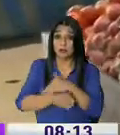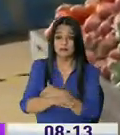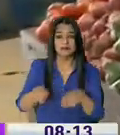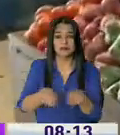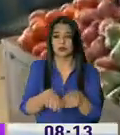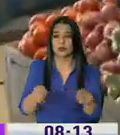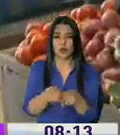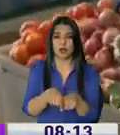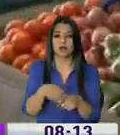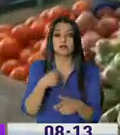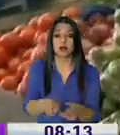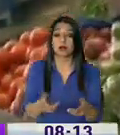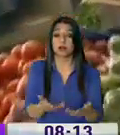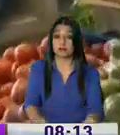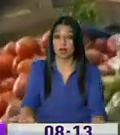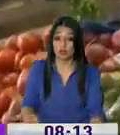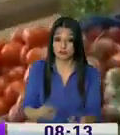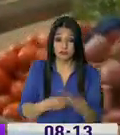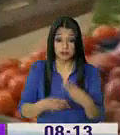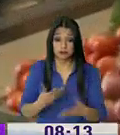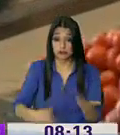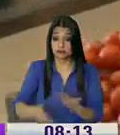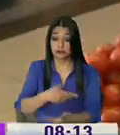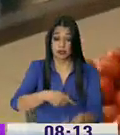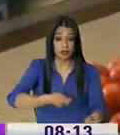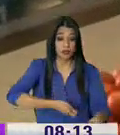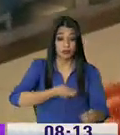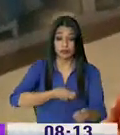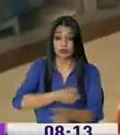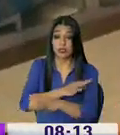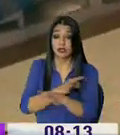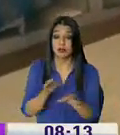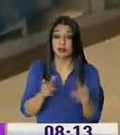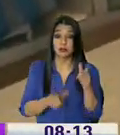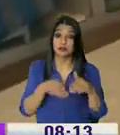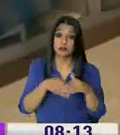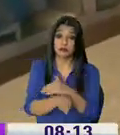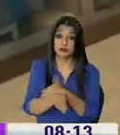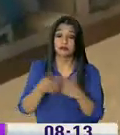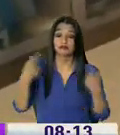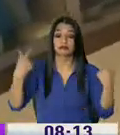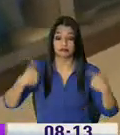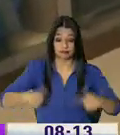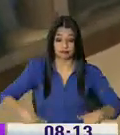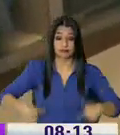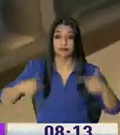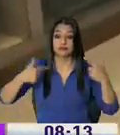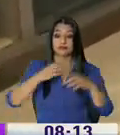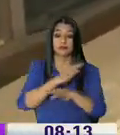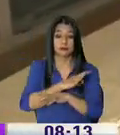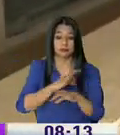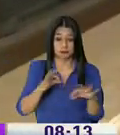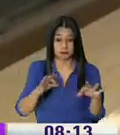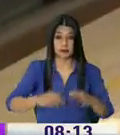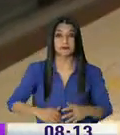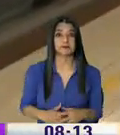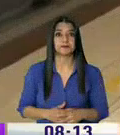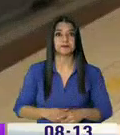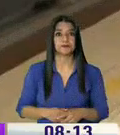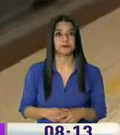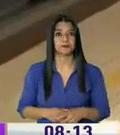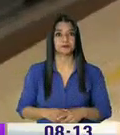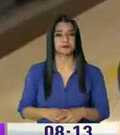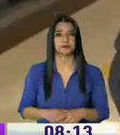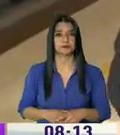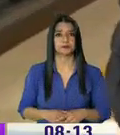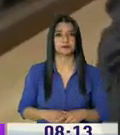las mercaderías como para los visitantes y comerciantes que están ingresando aquí a este centro de comercio. Ahora, ellos,